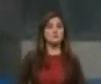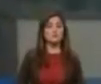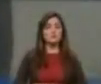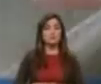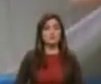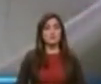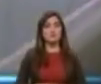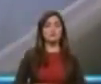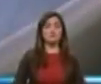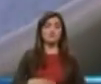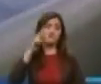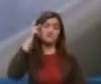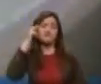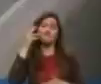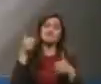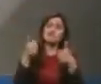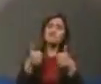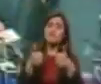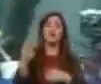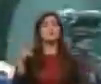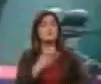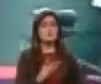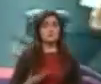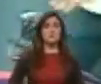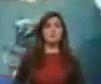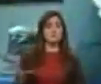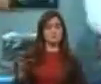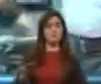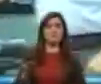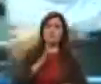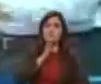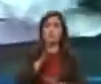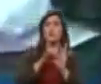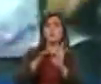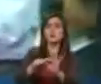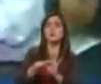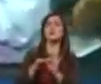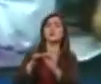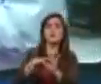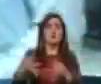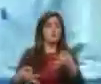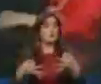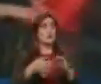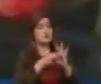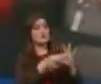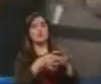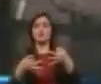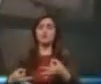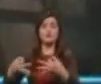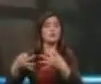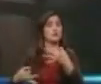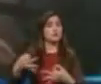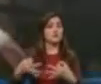proporcionada y razonable pues asegura que el vicepresidente ha mostrado su disposición de colaborar con la justicia y que por lo tanto medidas